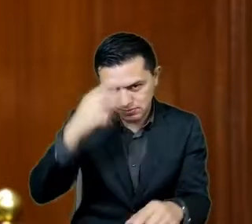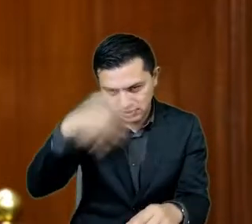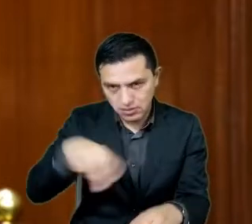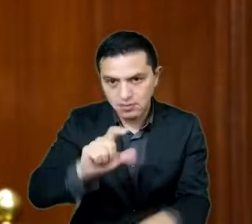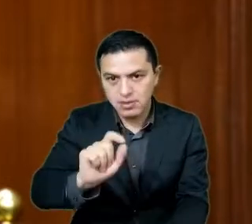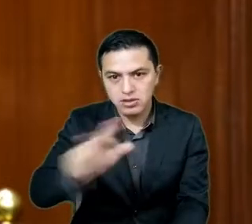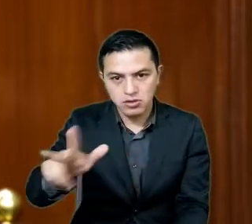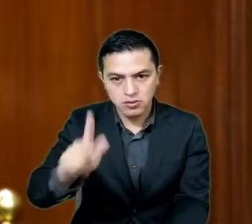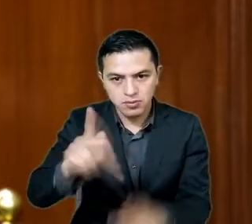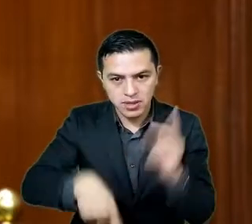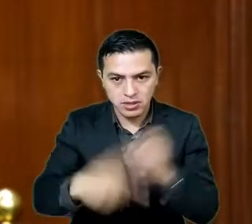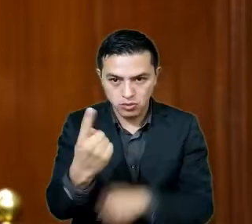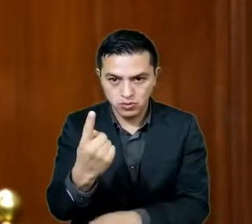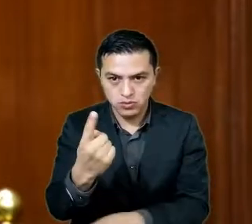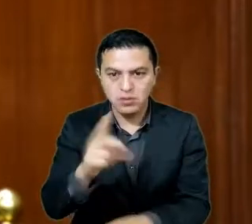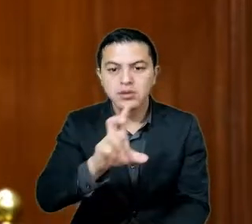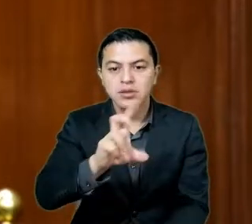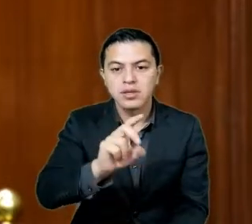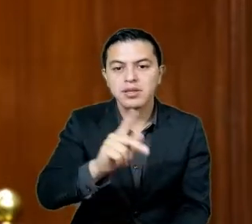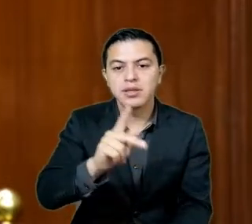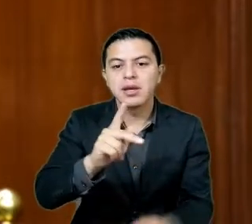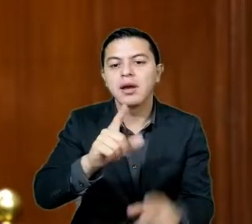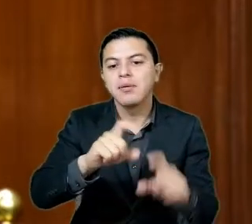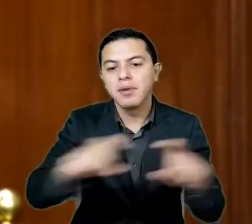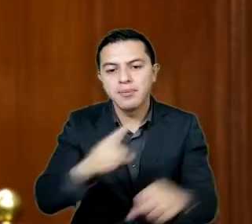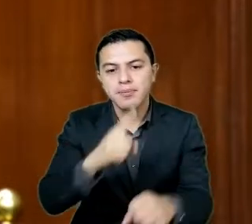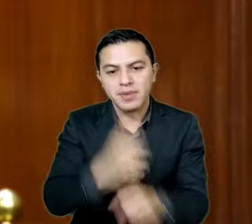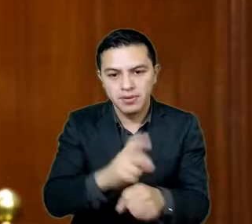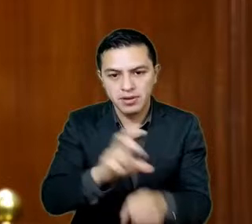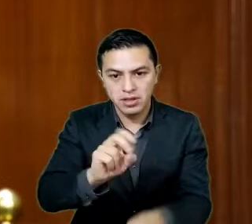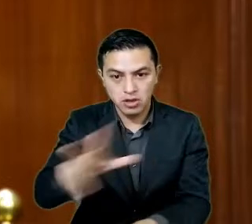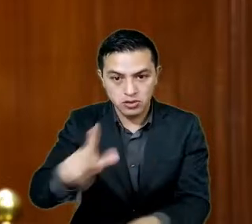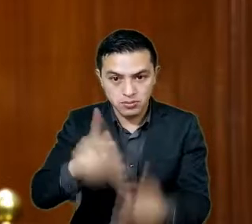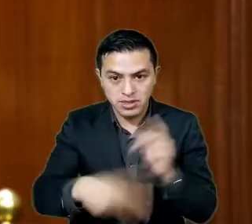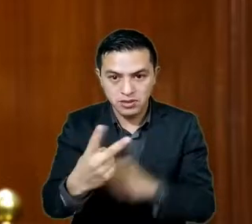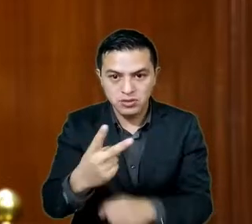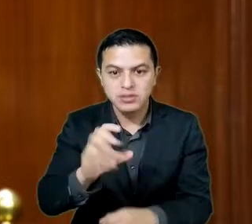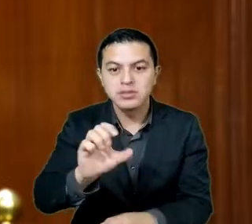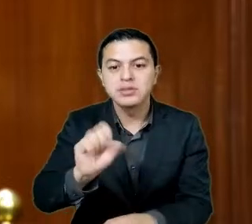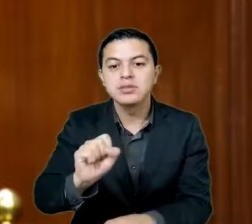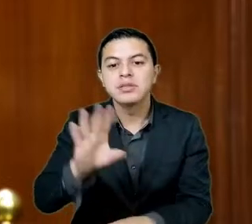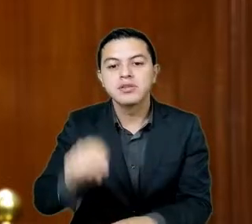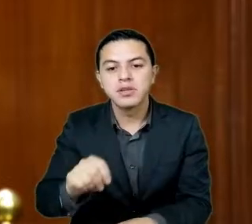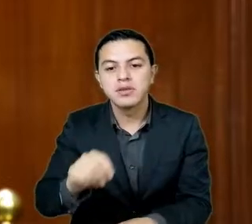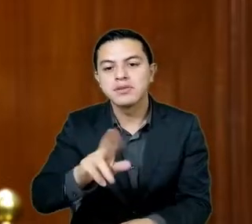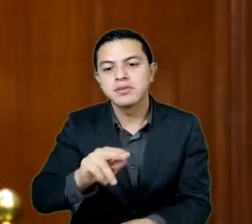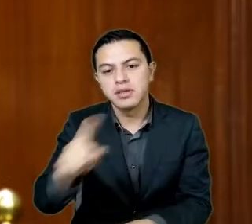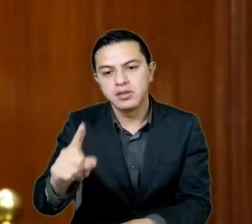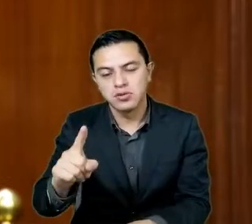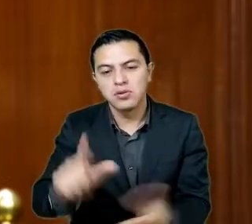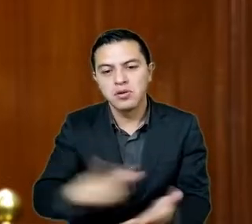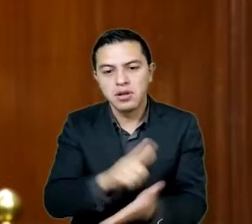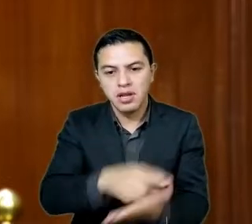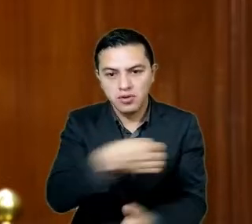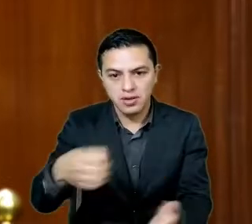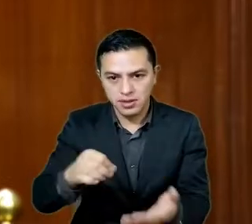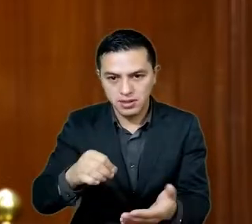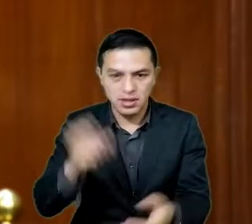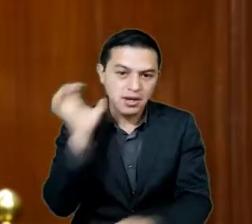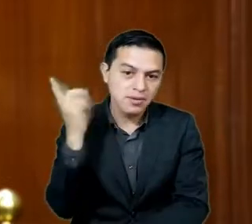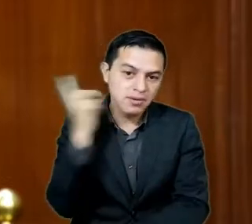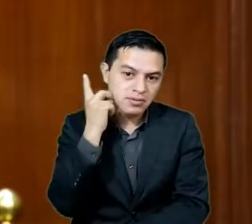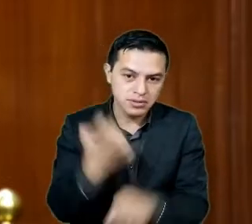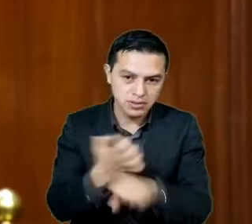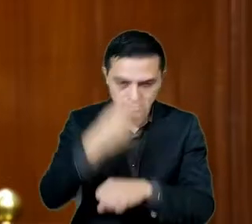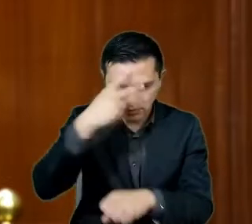1, 30, primer párrafo, 38, fracción 2, 79, 81 y 83 de la Ley Orgánica del Poder Legislativo del Estado de